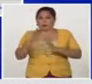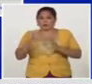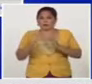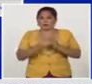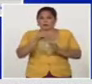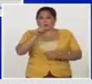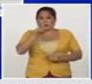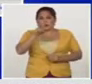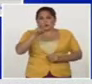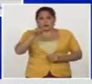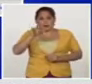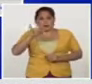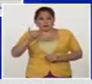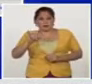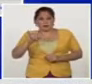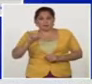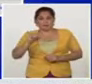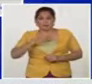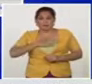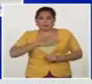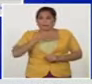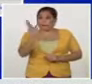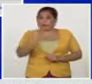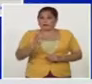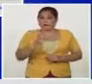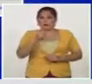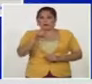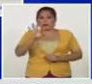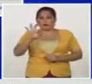4.126. Brasil aporta el